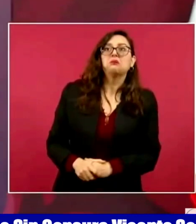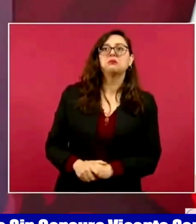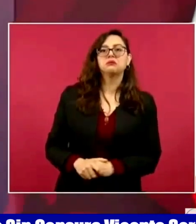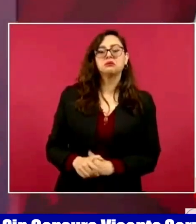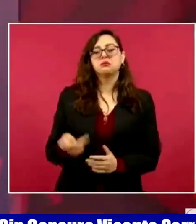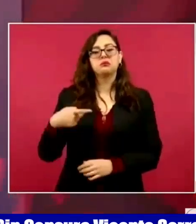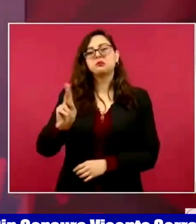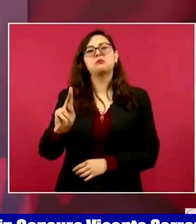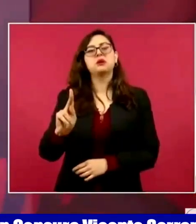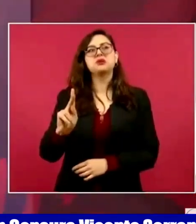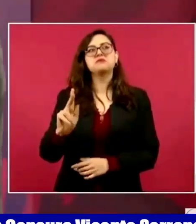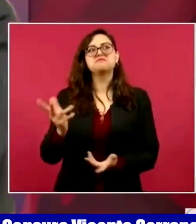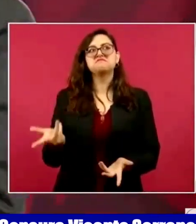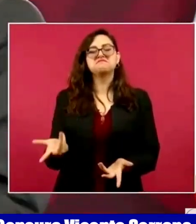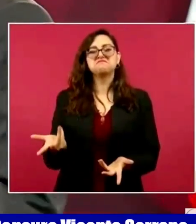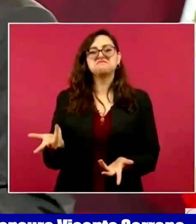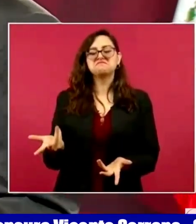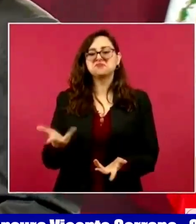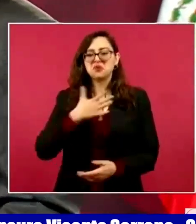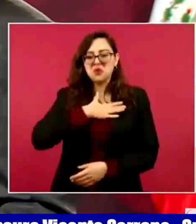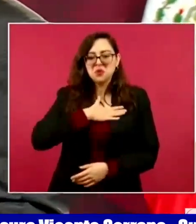se